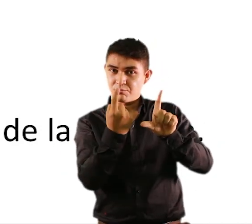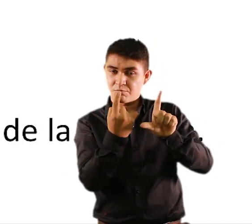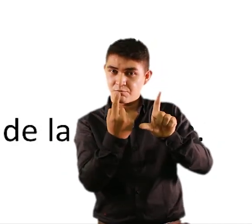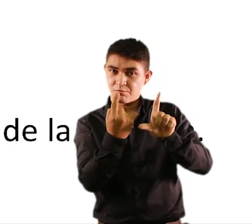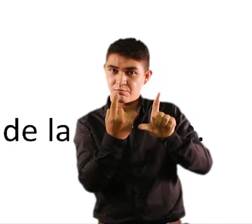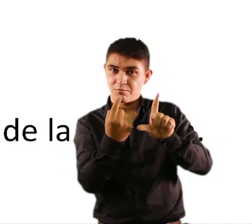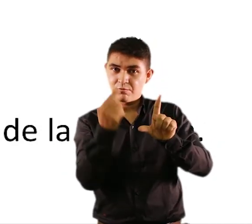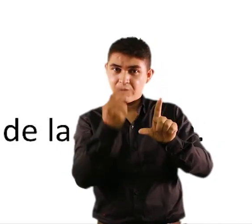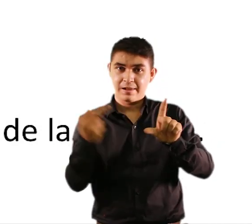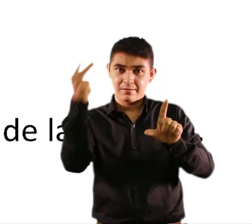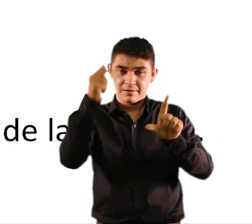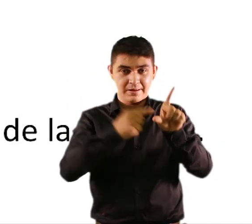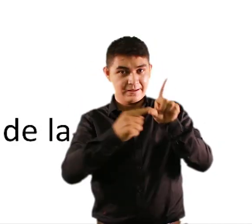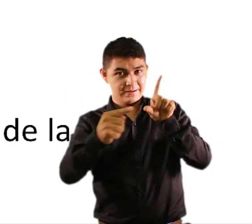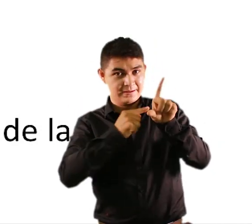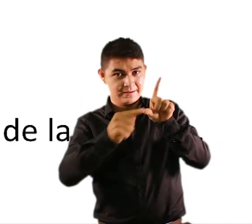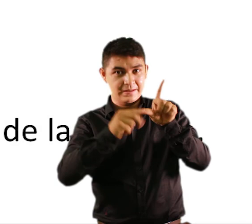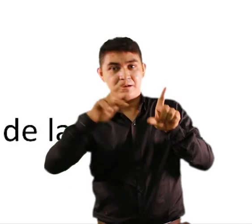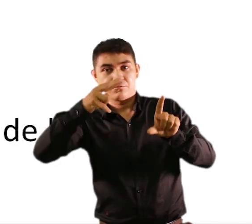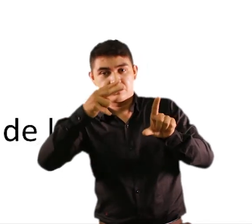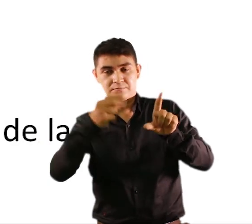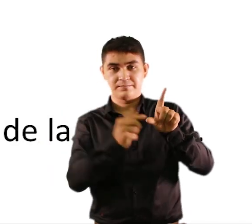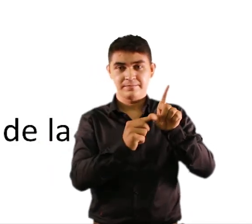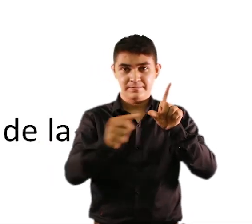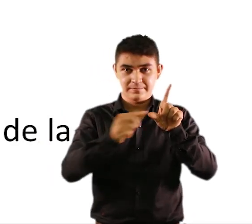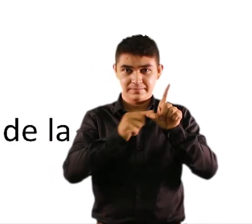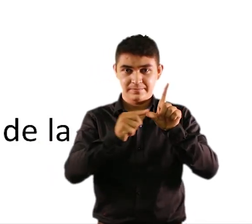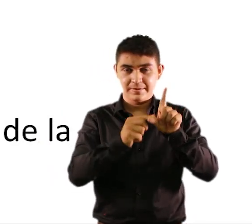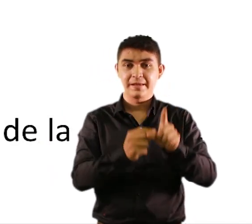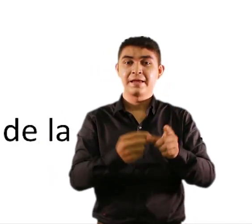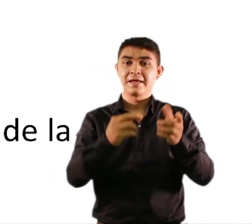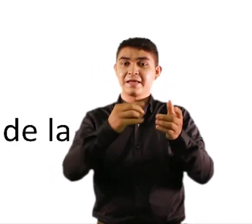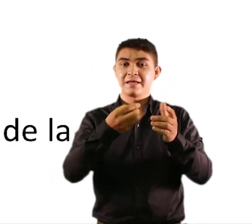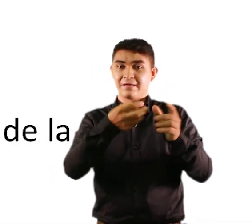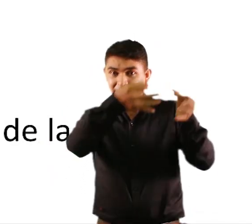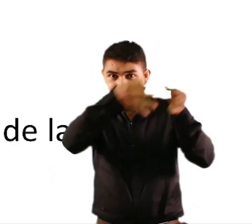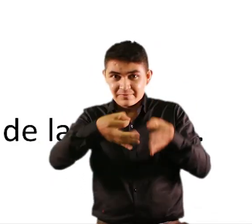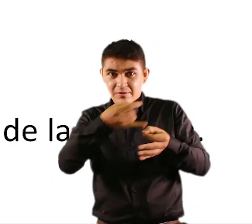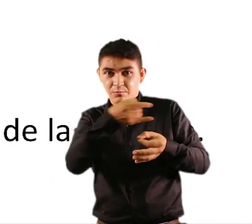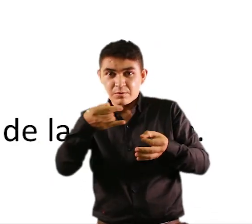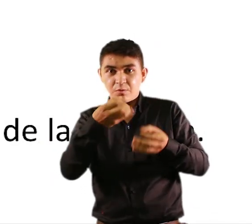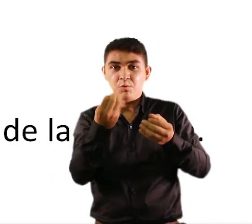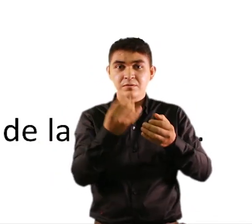que es el otro cateto. Eso nos da 7,25